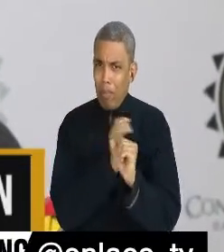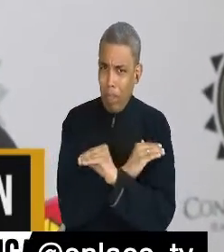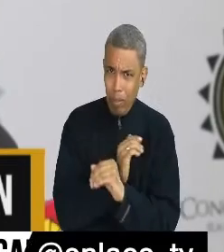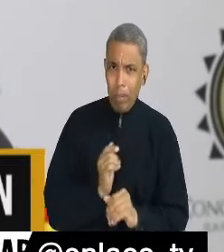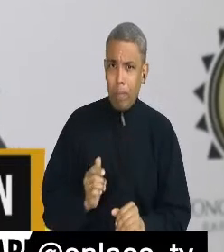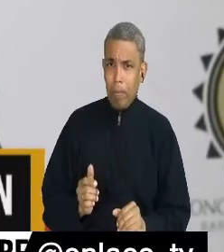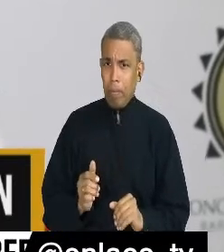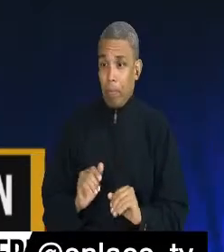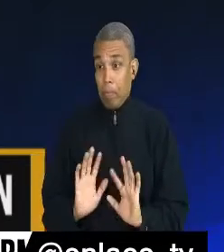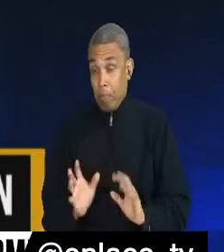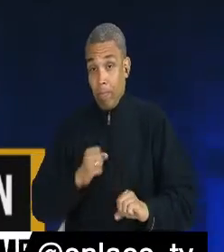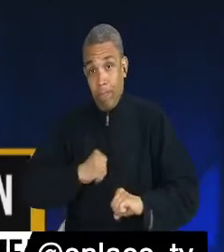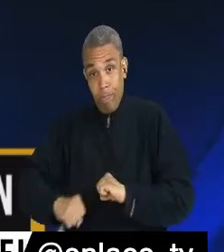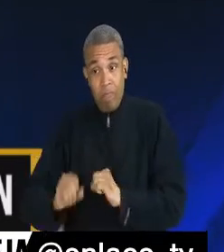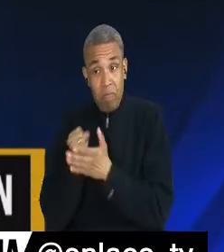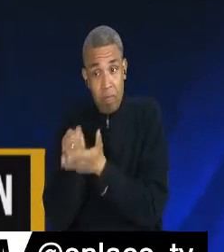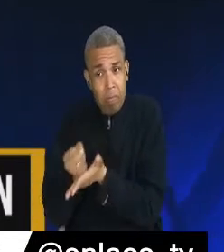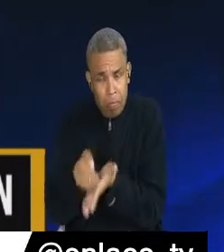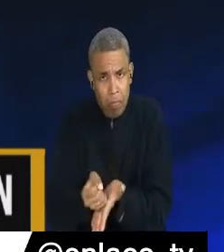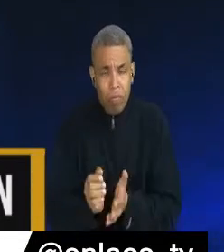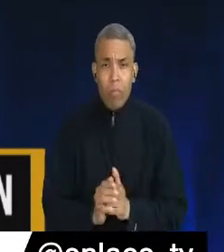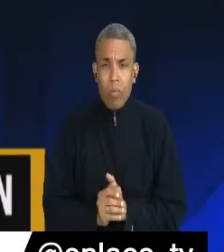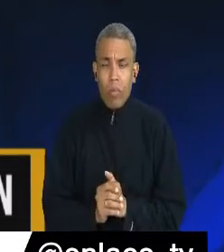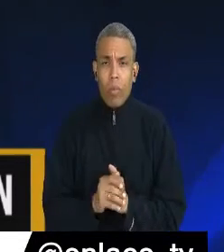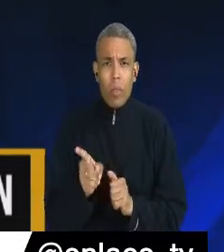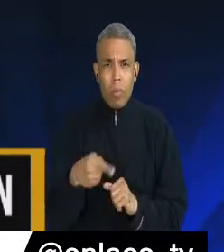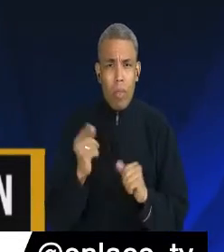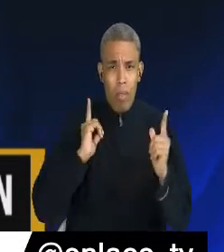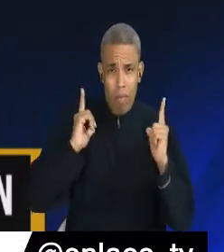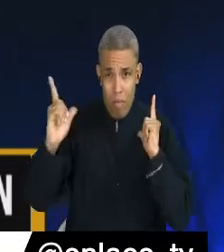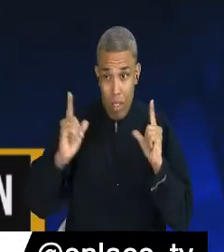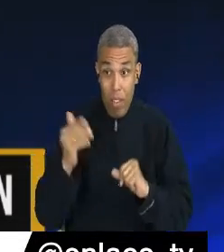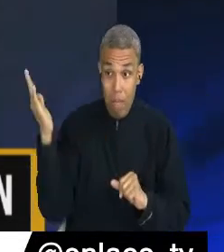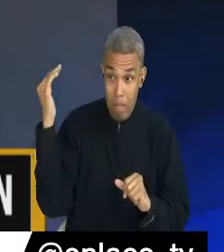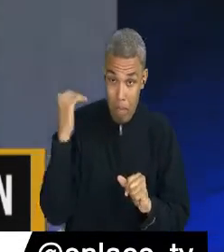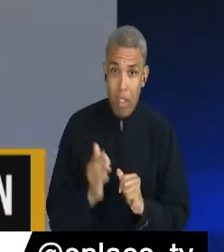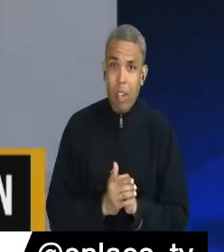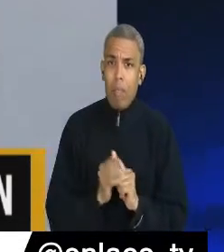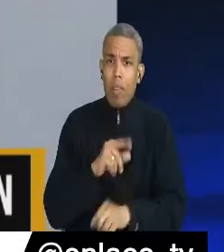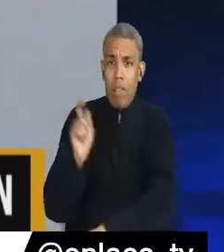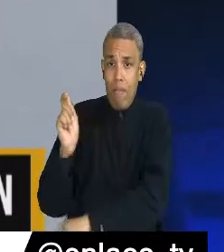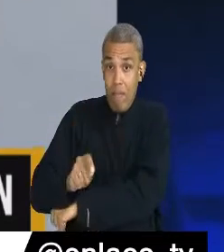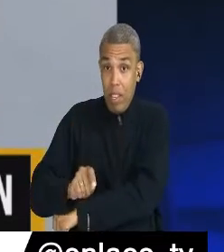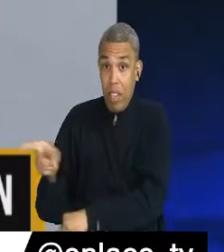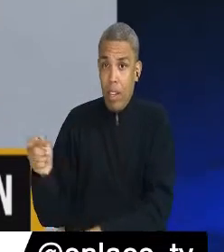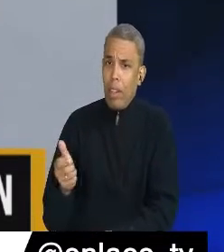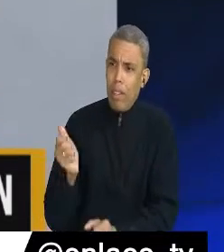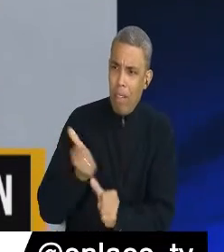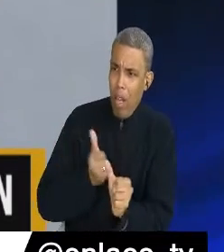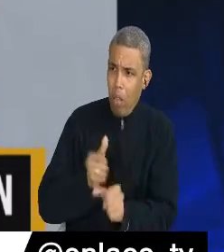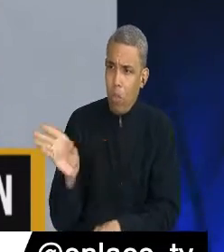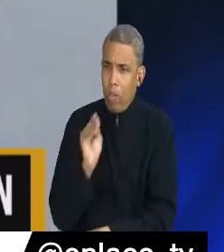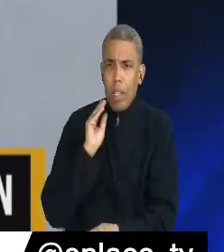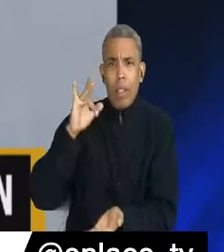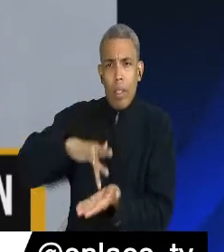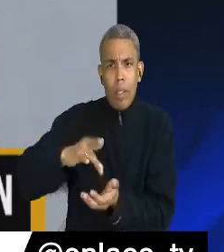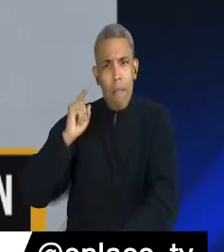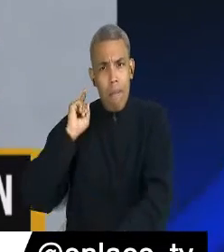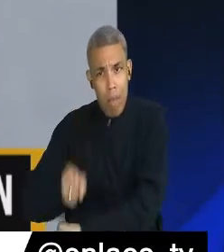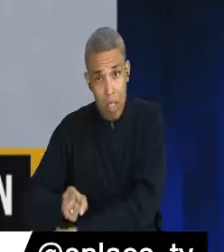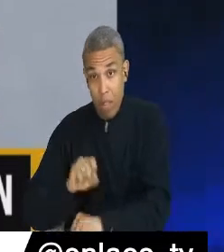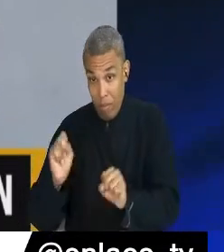que vamos a desarrollar invito yo que a los involucrados a denunciar de manera formal ante la fiscalía general de la nación para esclarecer estos hechos